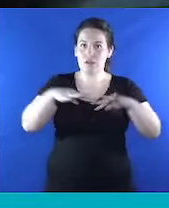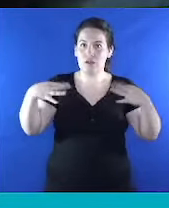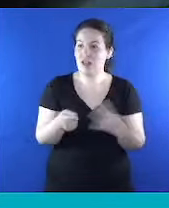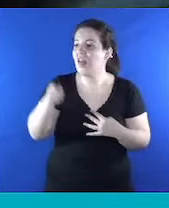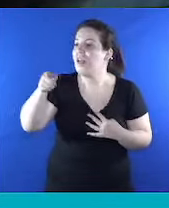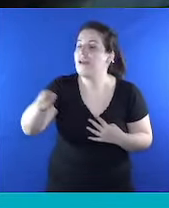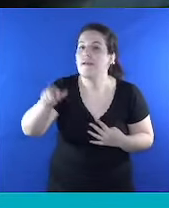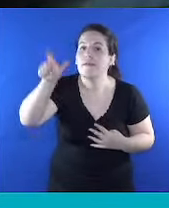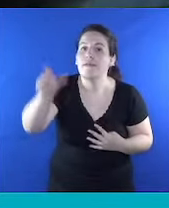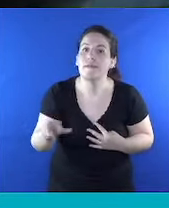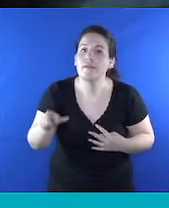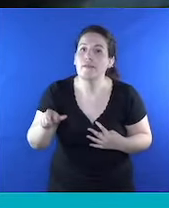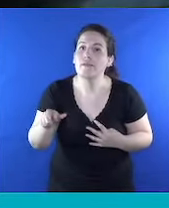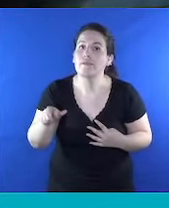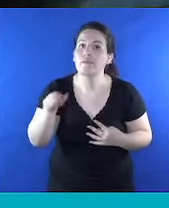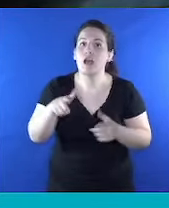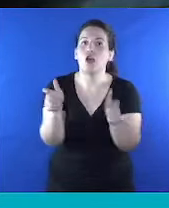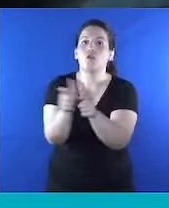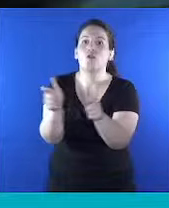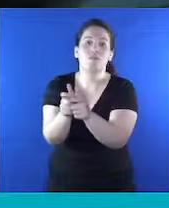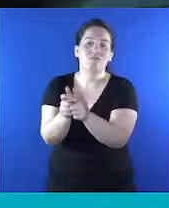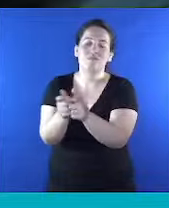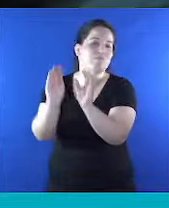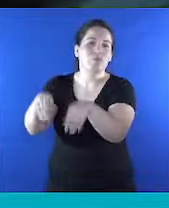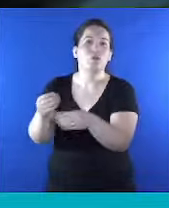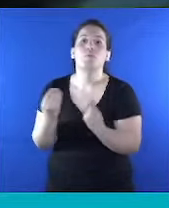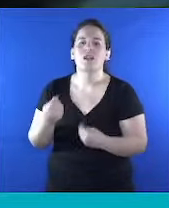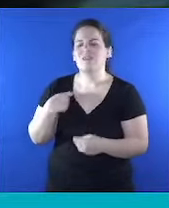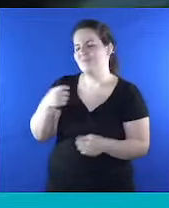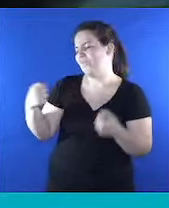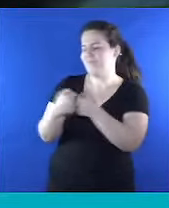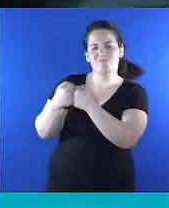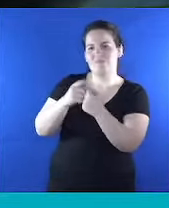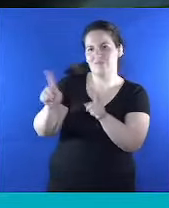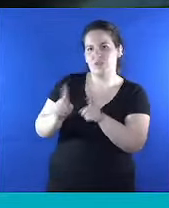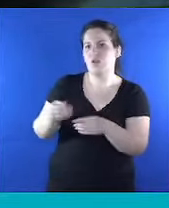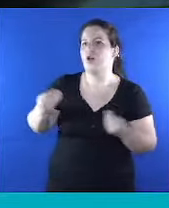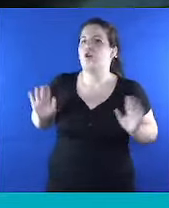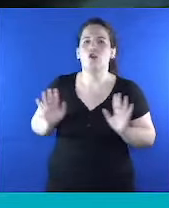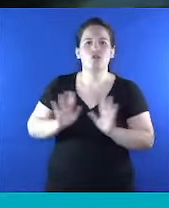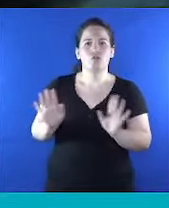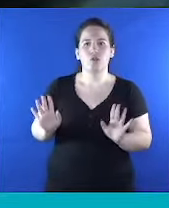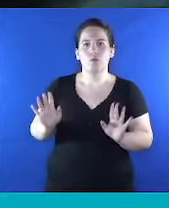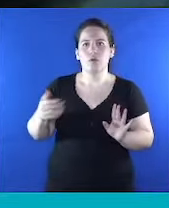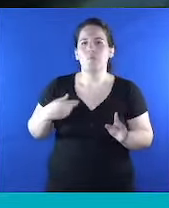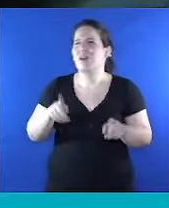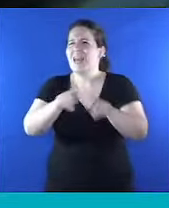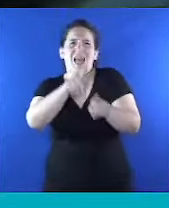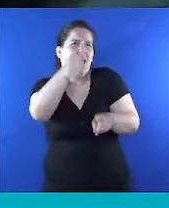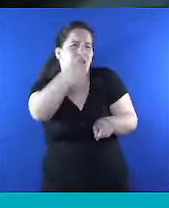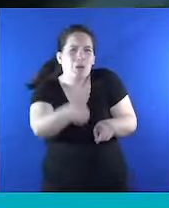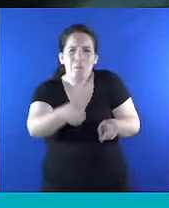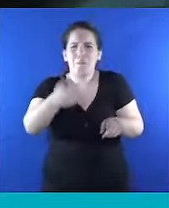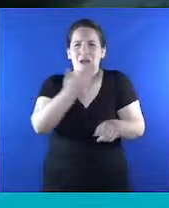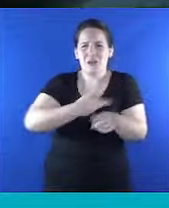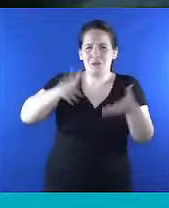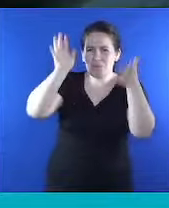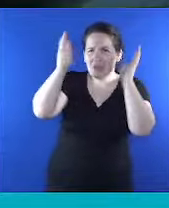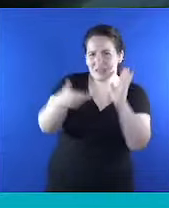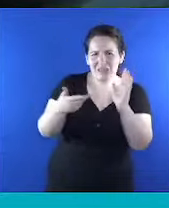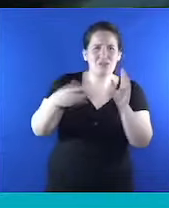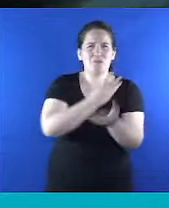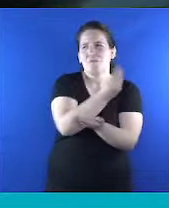que esa comisión no tiene que funcionar porque él no está de acuerdo con la designación que se hizo porque la hermana del presidente de la nación puso alguien